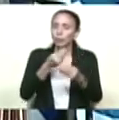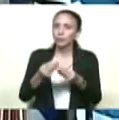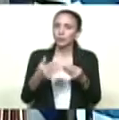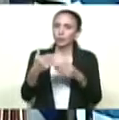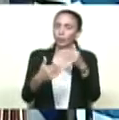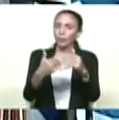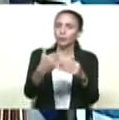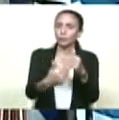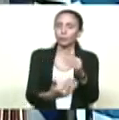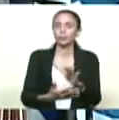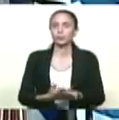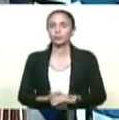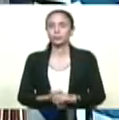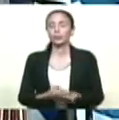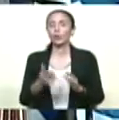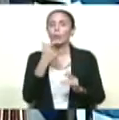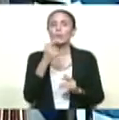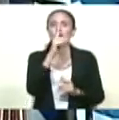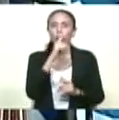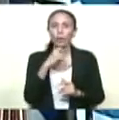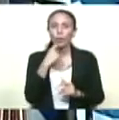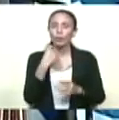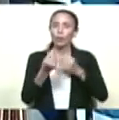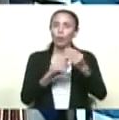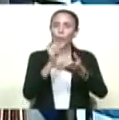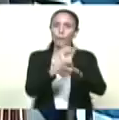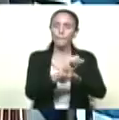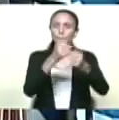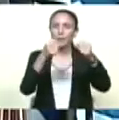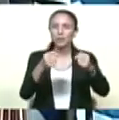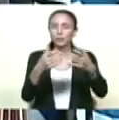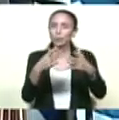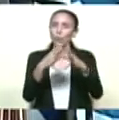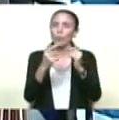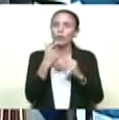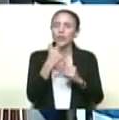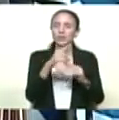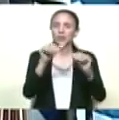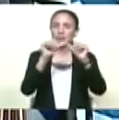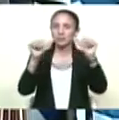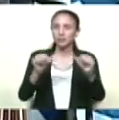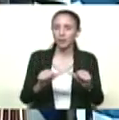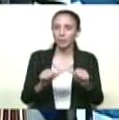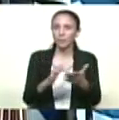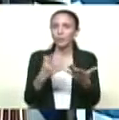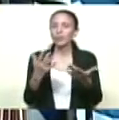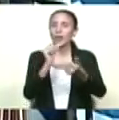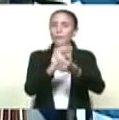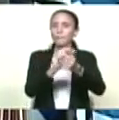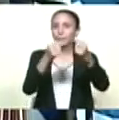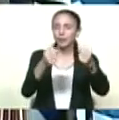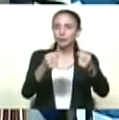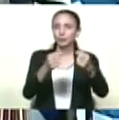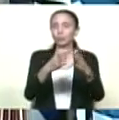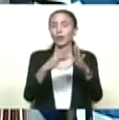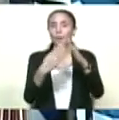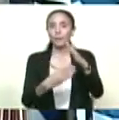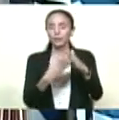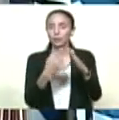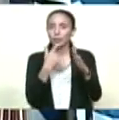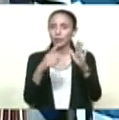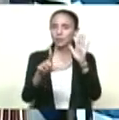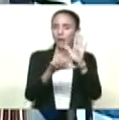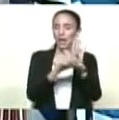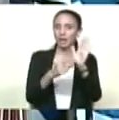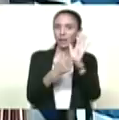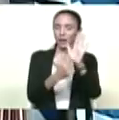que establece el código orgánico procesal penal para que quienes se acojan a la misma puedan en base a lo que establece nuestro